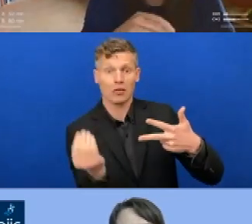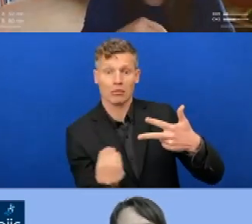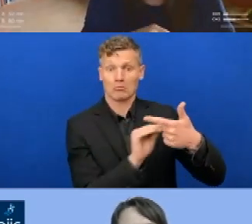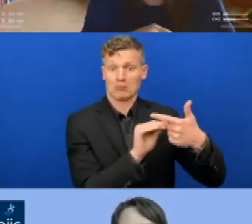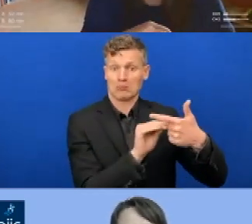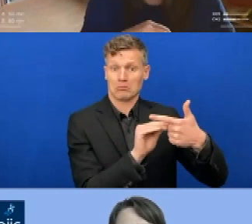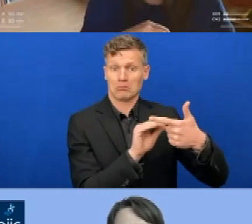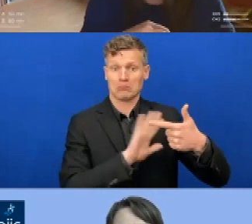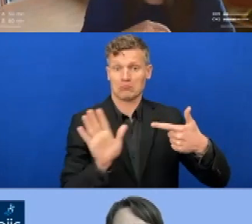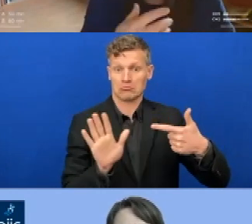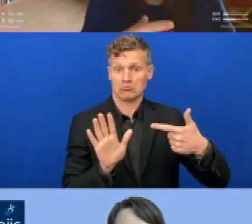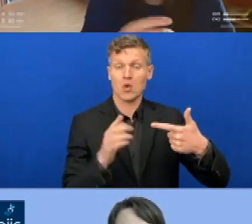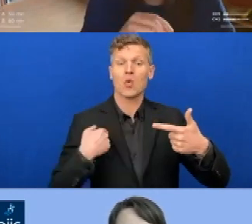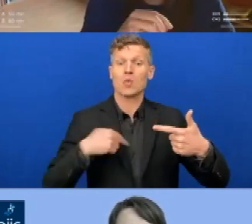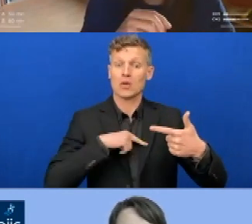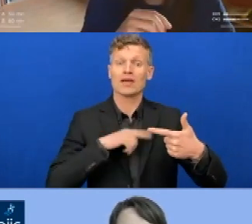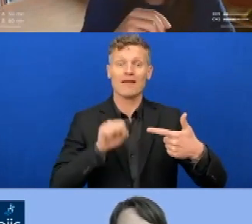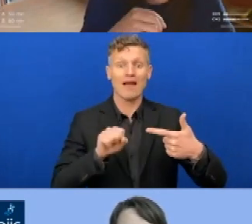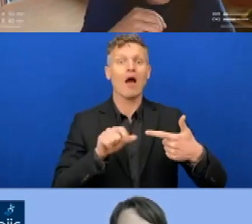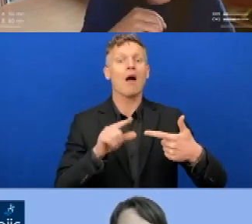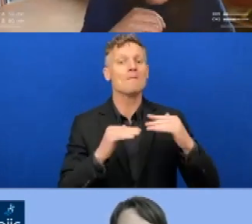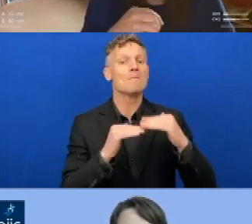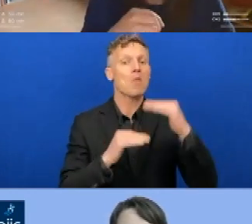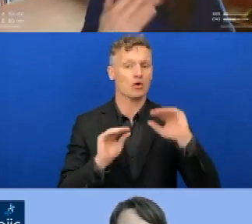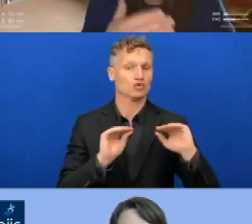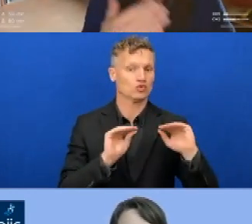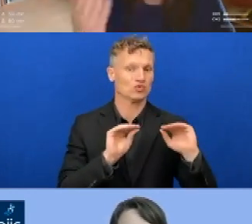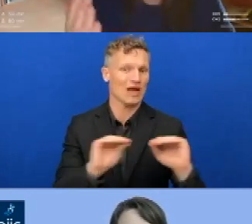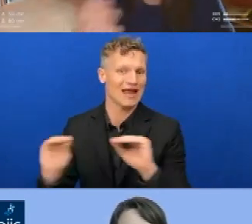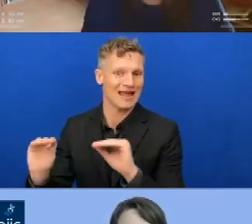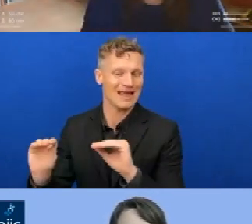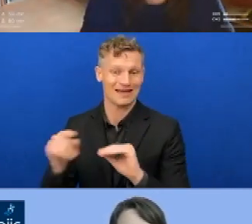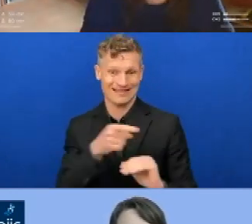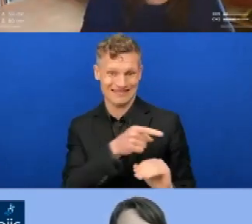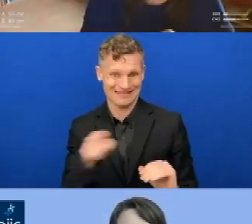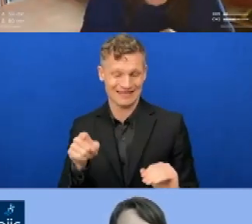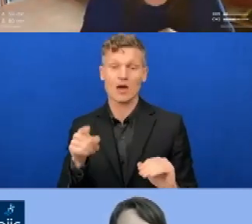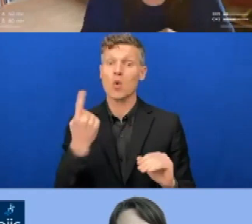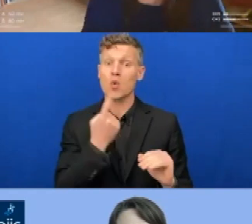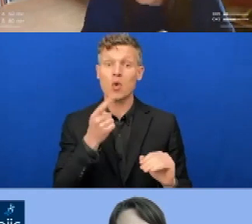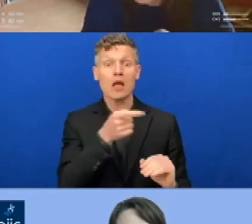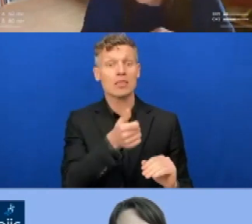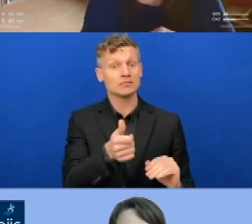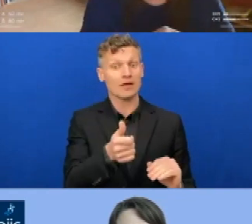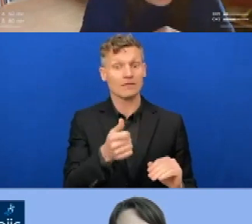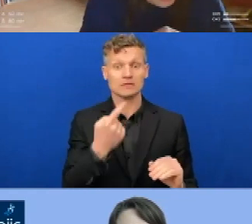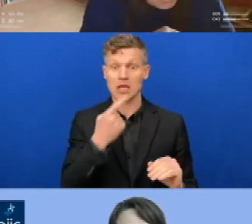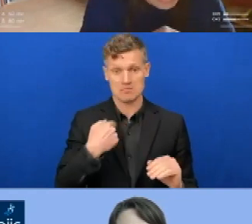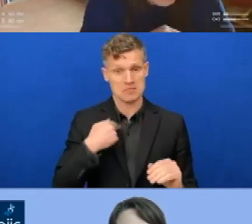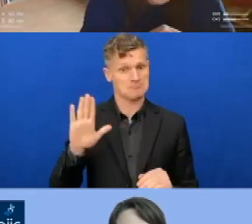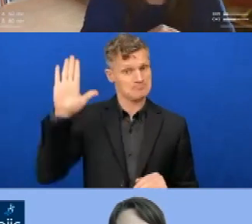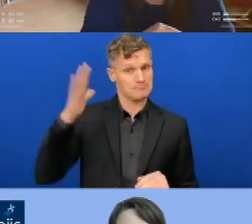una. Y esto nos daría la oportunidad de poder formar alumnos que han elegido holandés